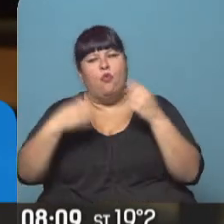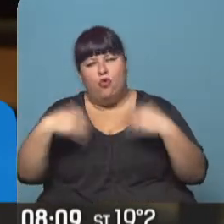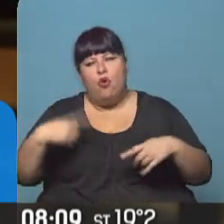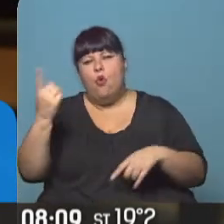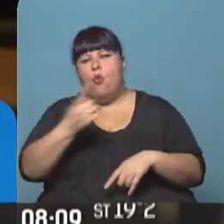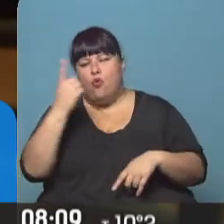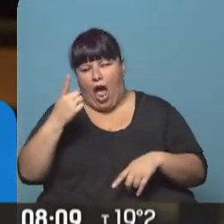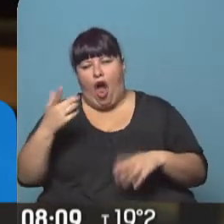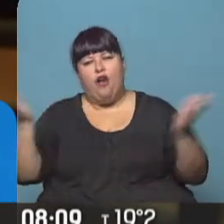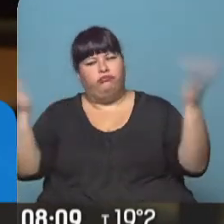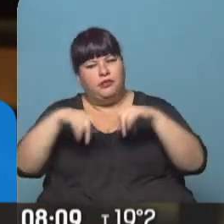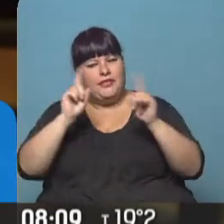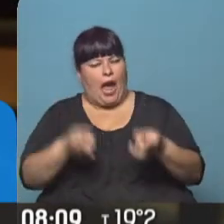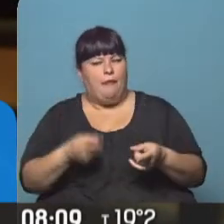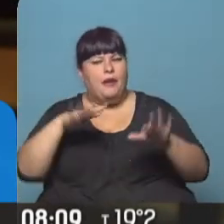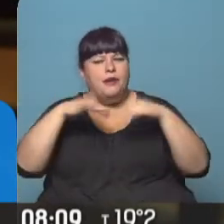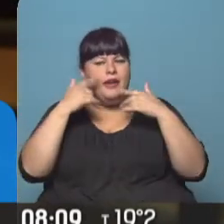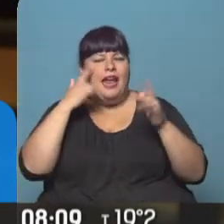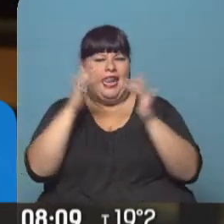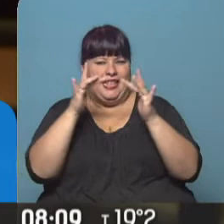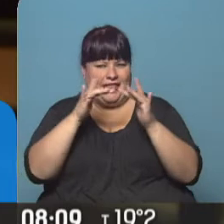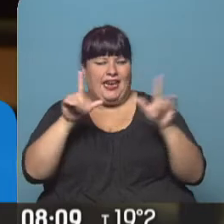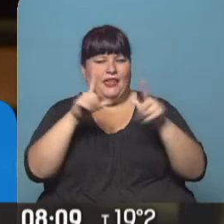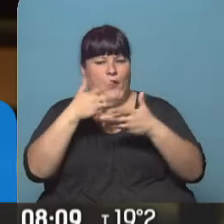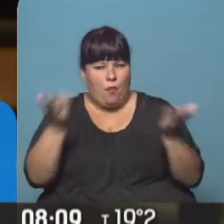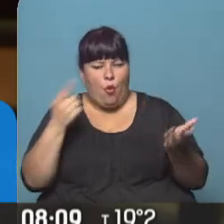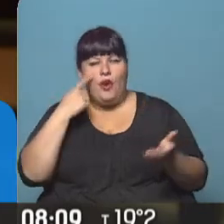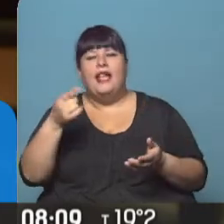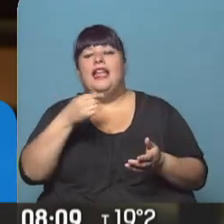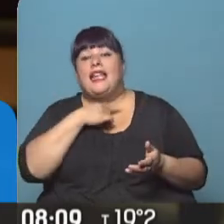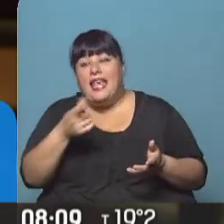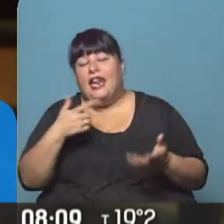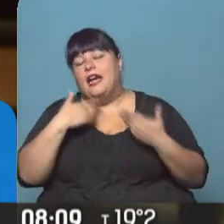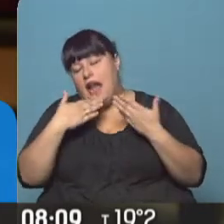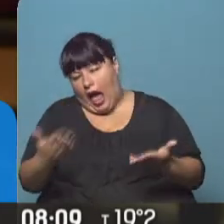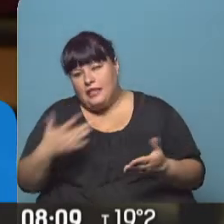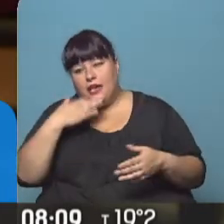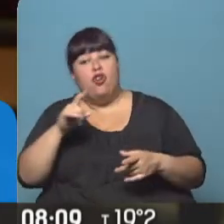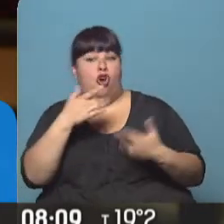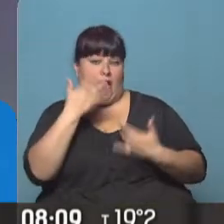una hora y están invitados incluso también a verlo por streaming a través de la TV pública, a quien les agradecemos. Porque